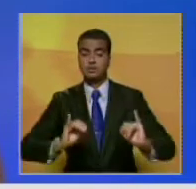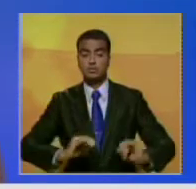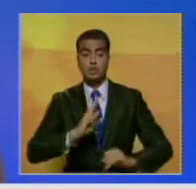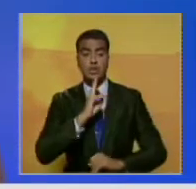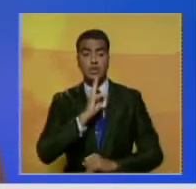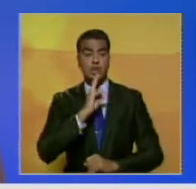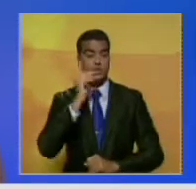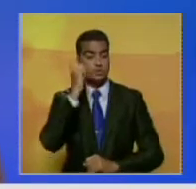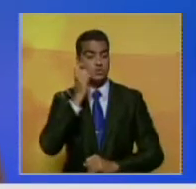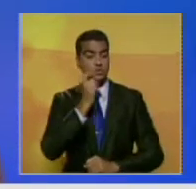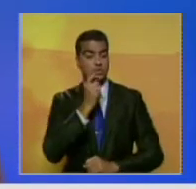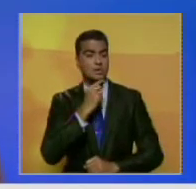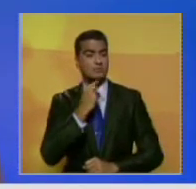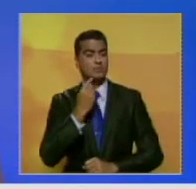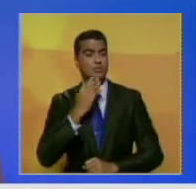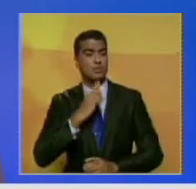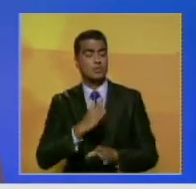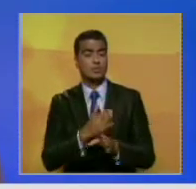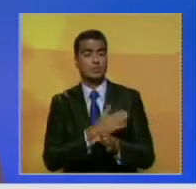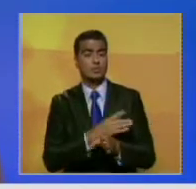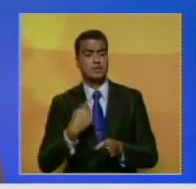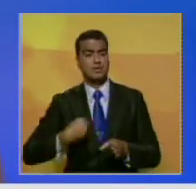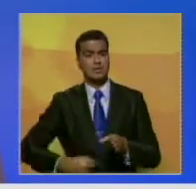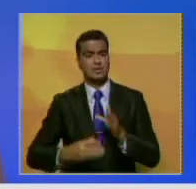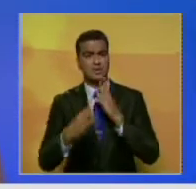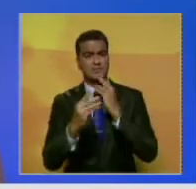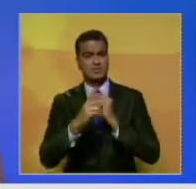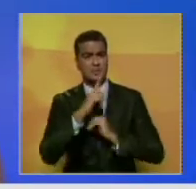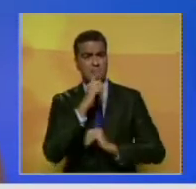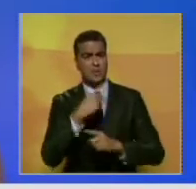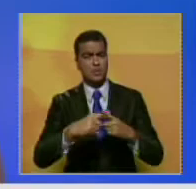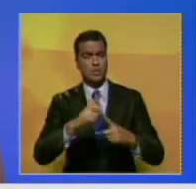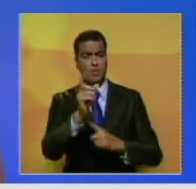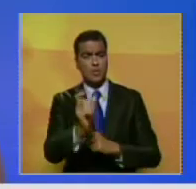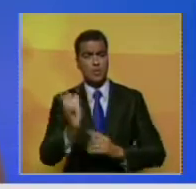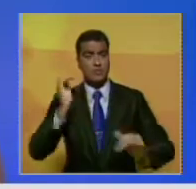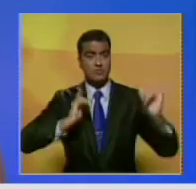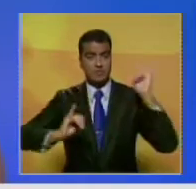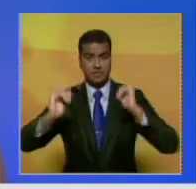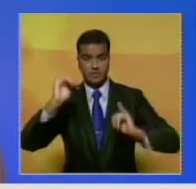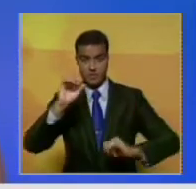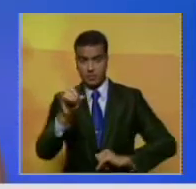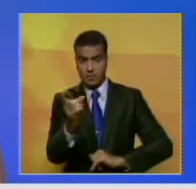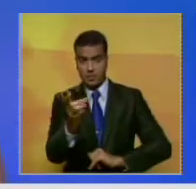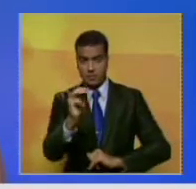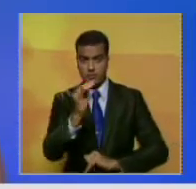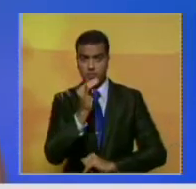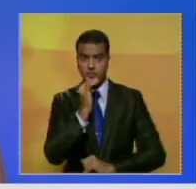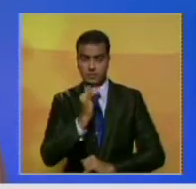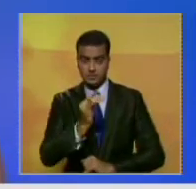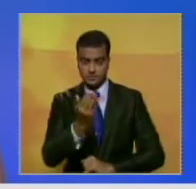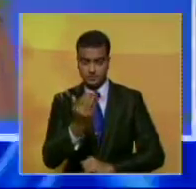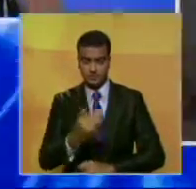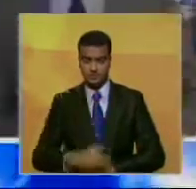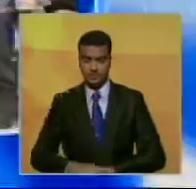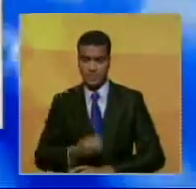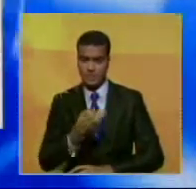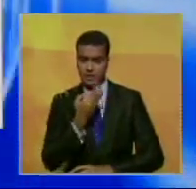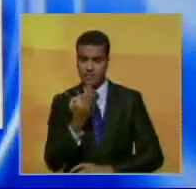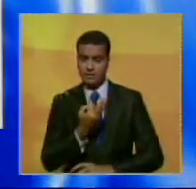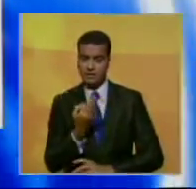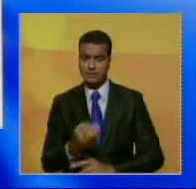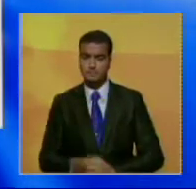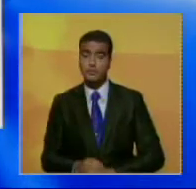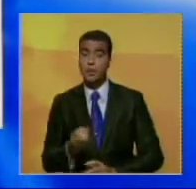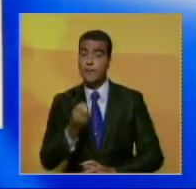Aguas de Sucre fue asesinado luego de sostener una discusión con otro hombre en una fiesta. Gustavo Gómez Morón nos cuenta más. Muy buenas tardes, Gustavo.